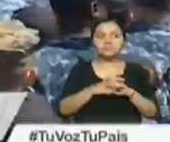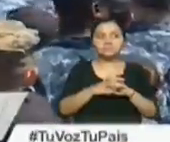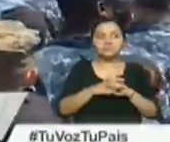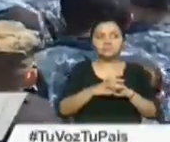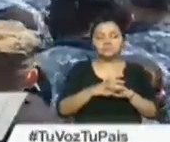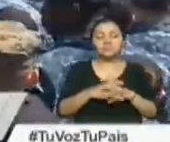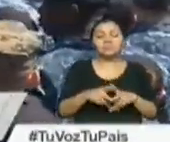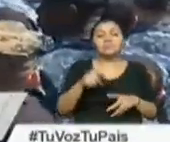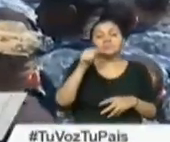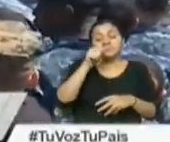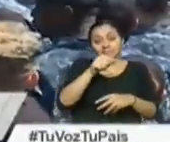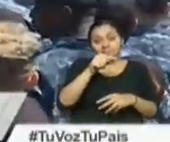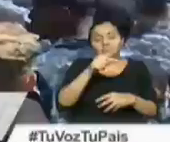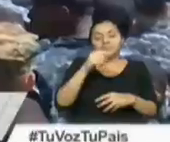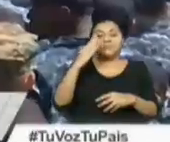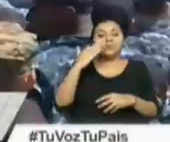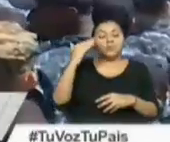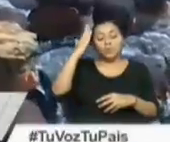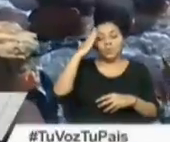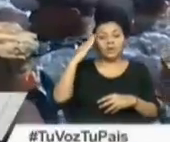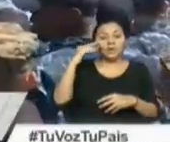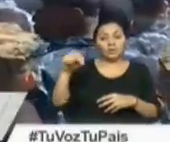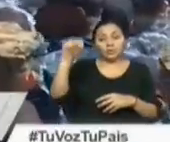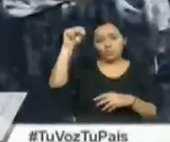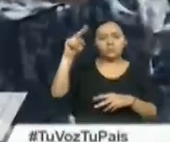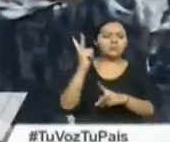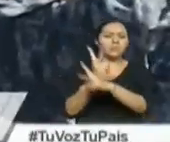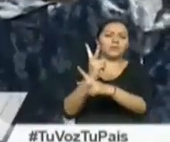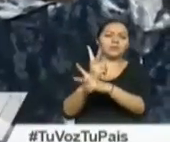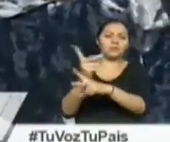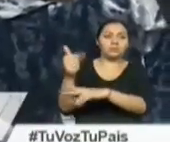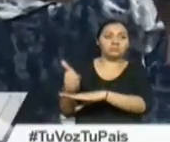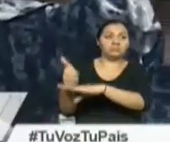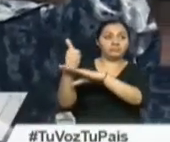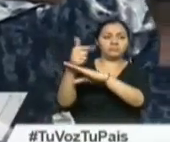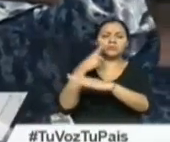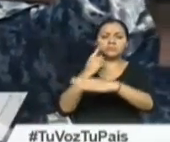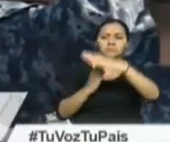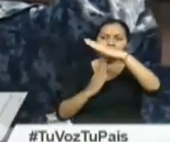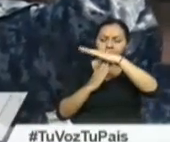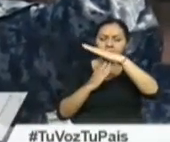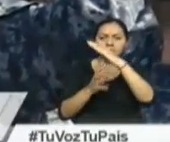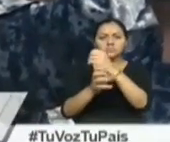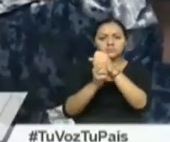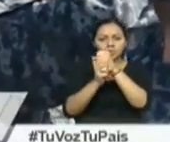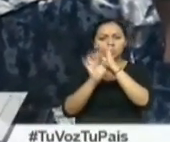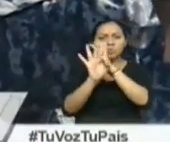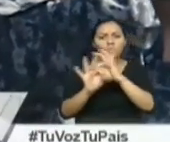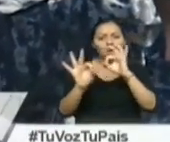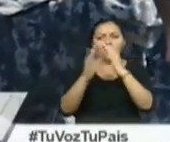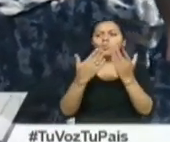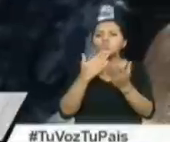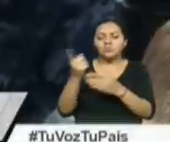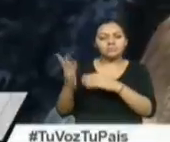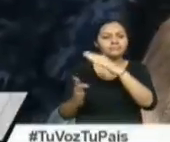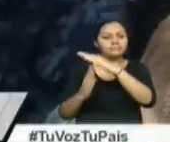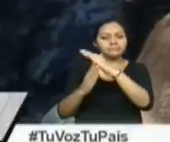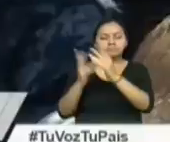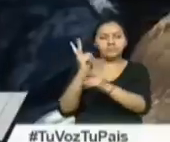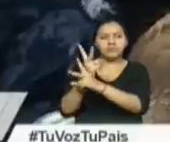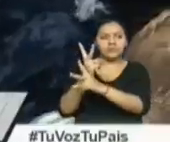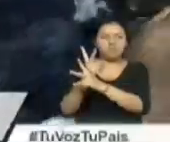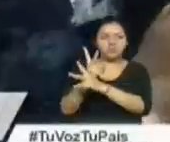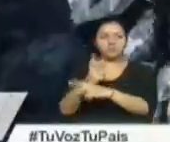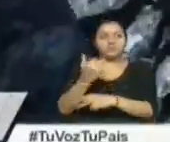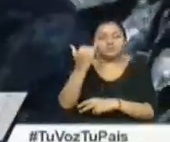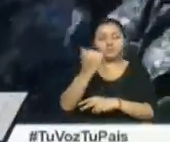Pence califica a Pyongyang como la amenaza más peligrosa y urgente para la paz y la seguridad en la región de Asia y el Pacífico. Por